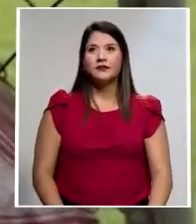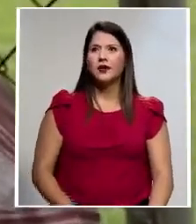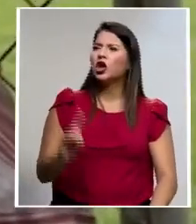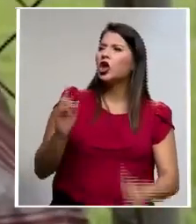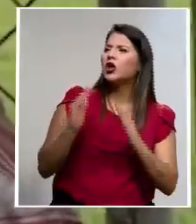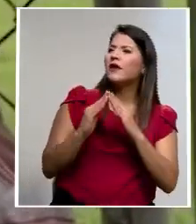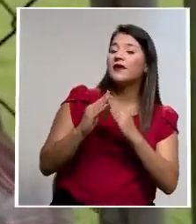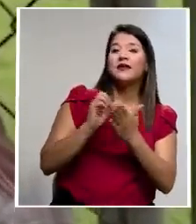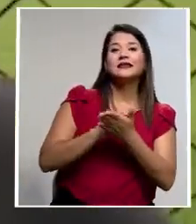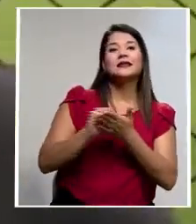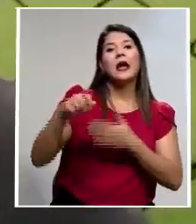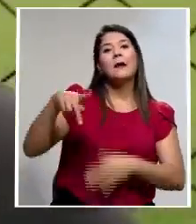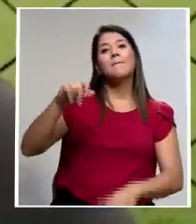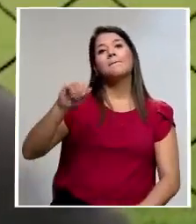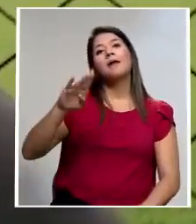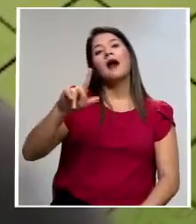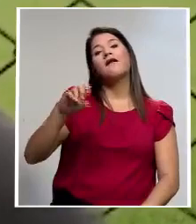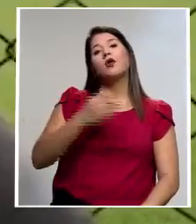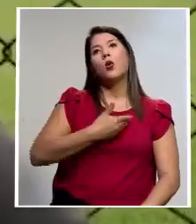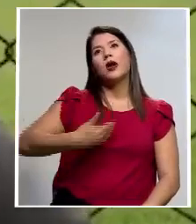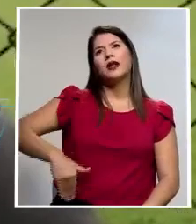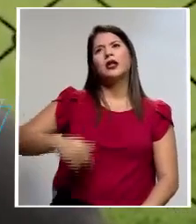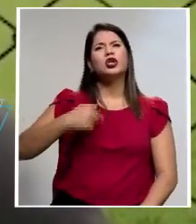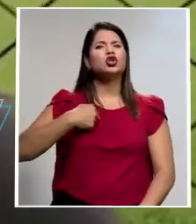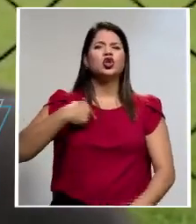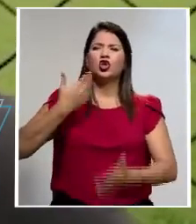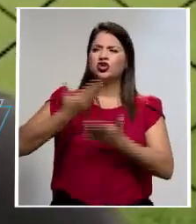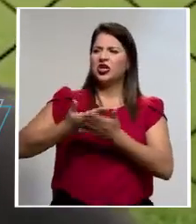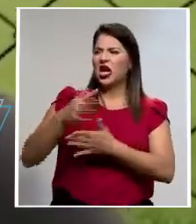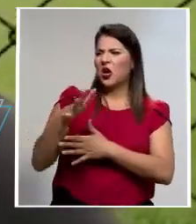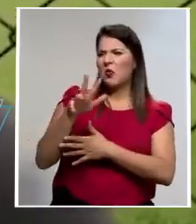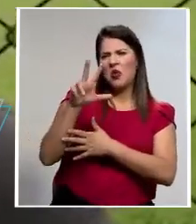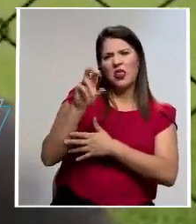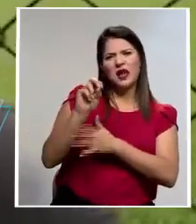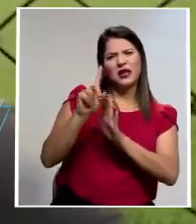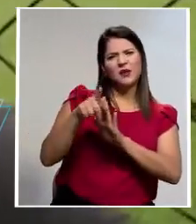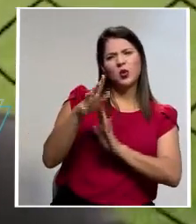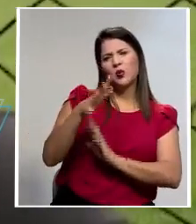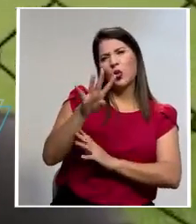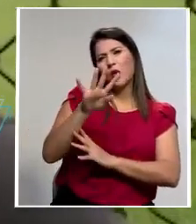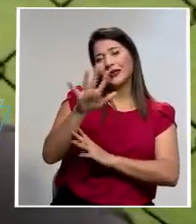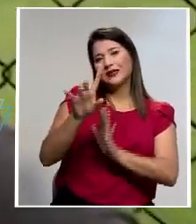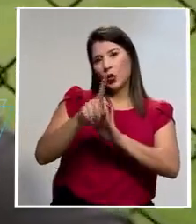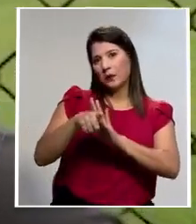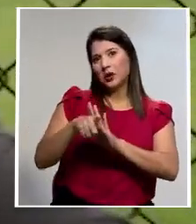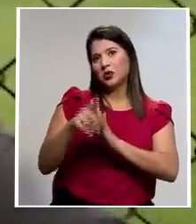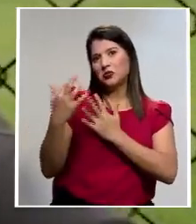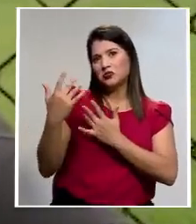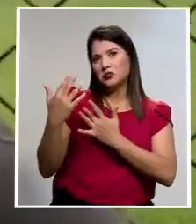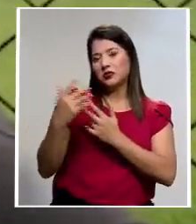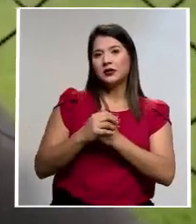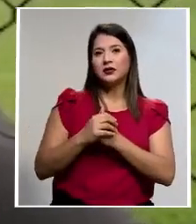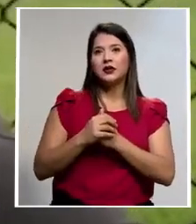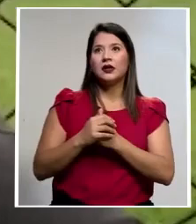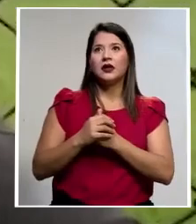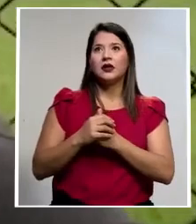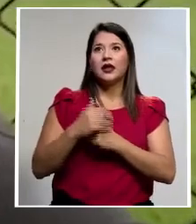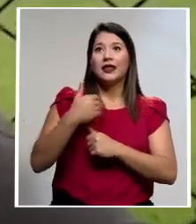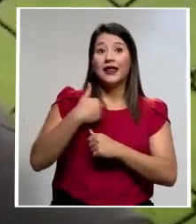Pablo. Mira, llegamos como hace media hora, 45 minutos. Tenemos un chat de vecinos